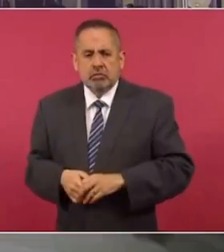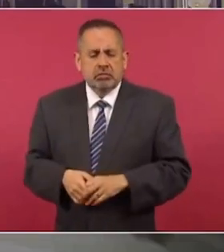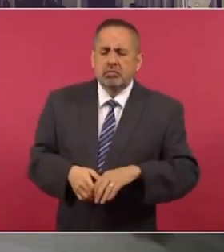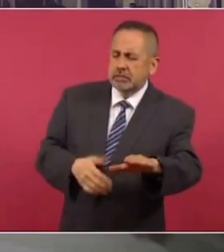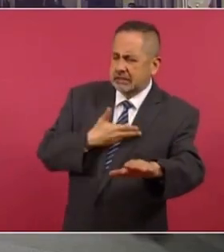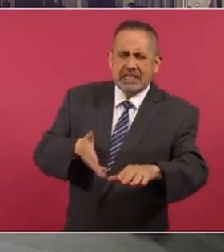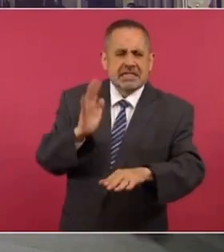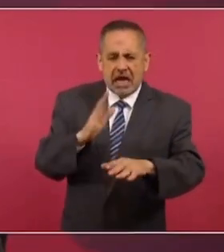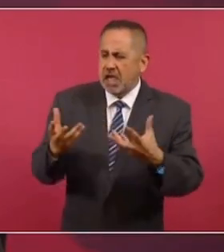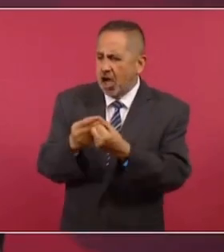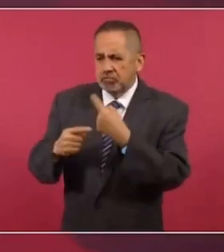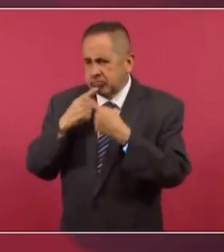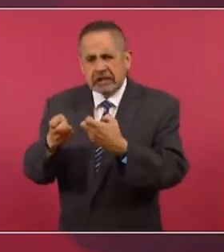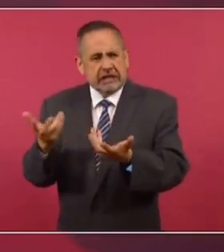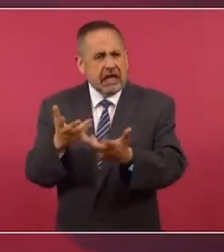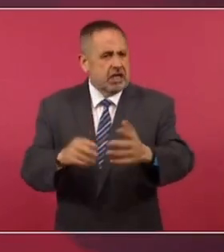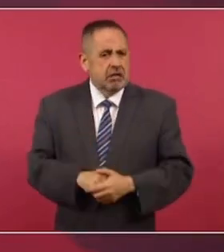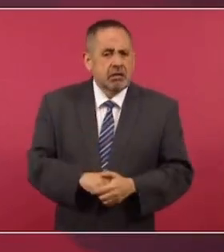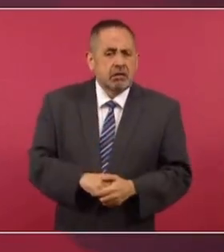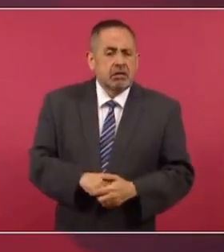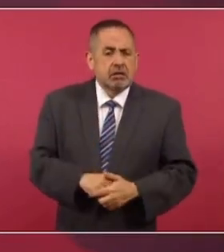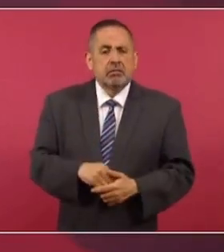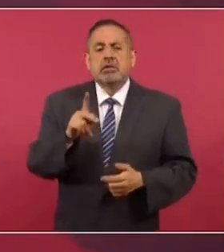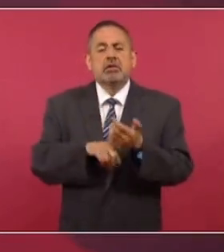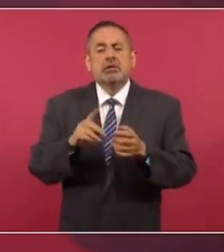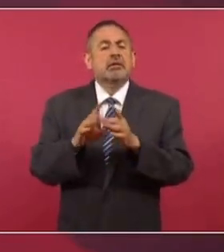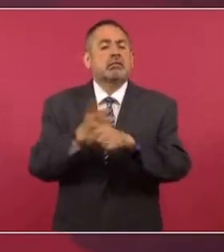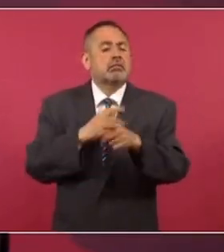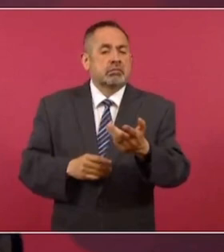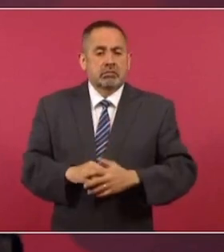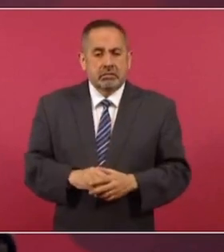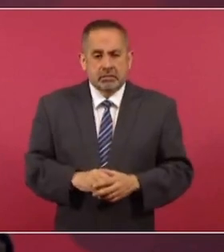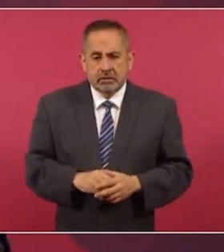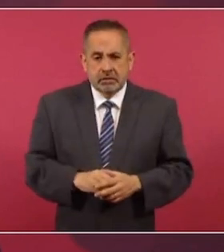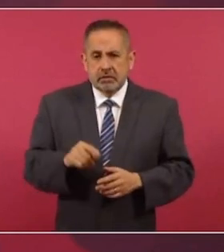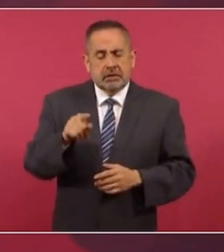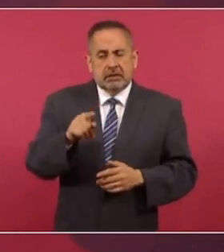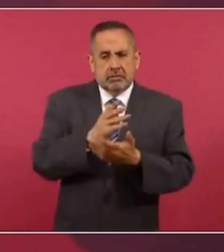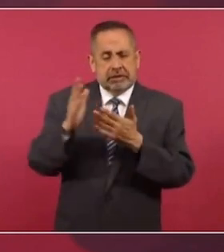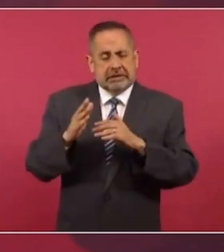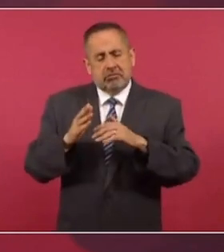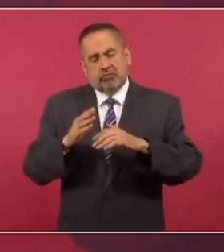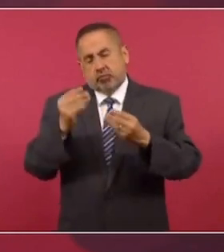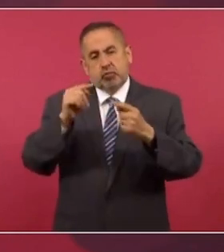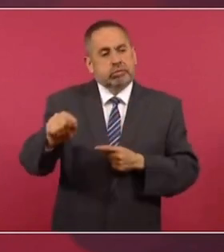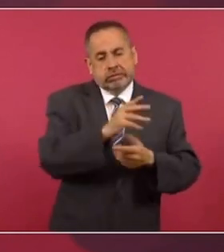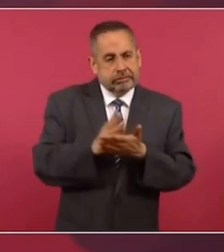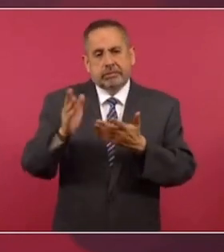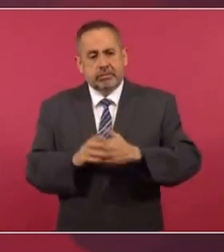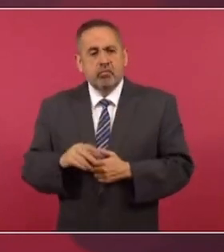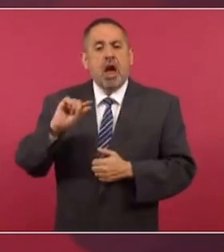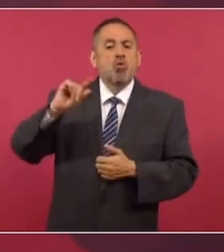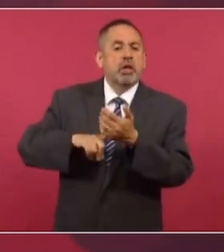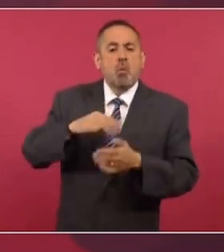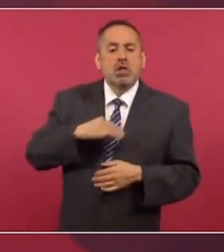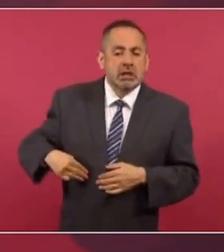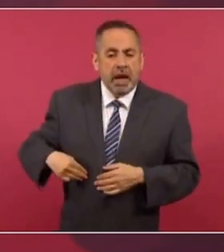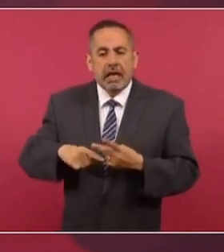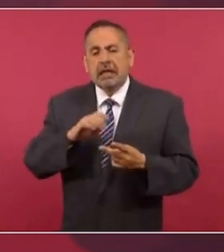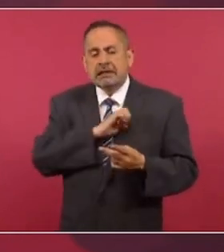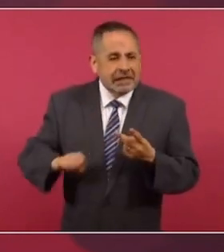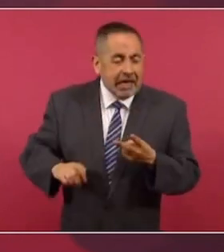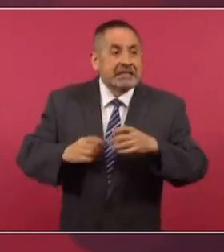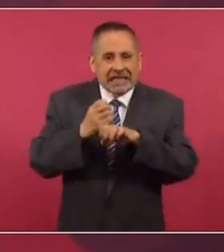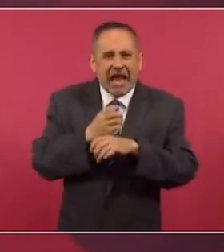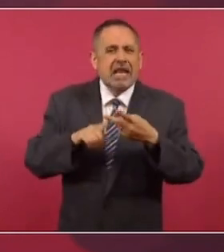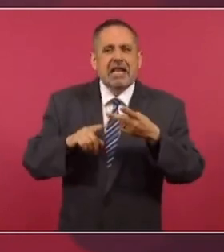haciendo, lo están haciendo. Lo que pasa es que son situaciones que rebasan la capacidad, ¿sí?, de autoridades municipales, estatales, de